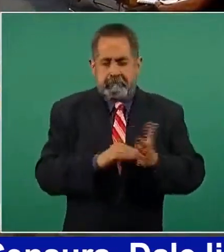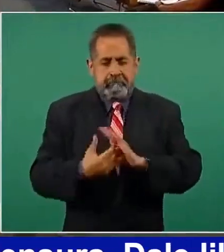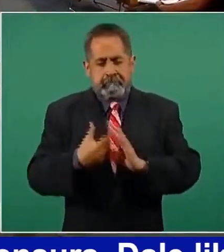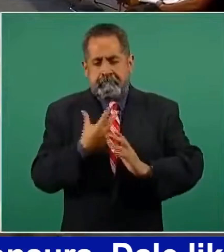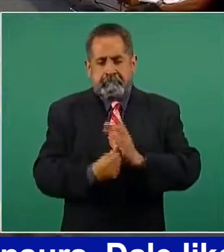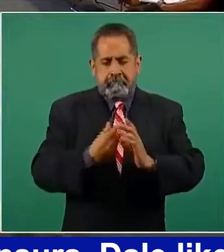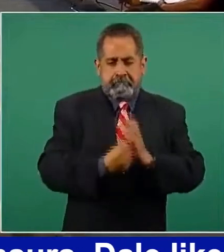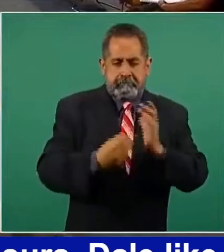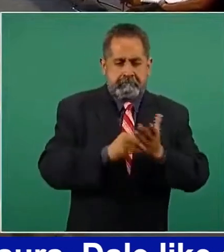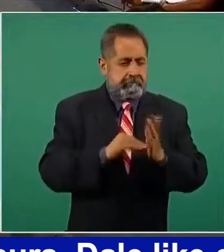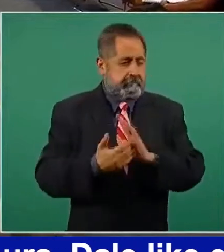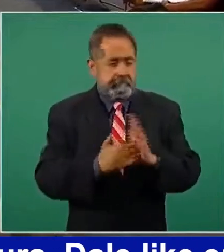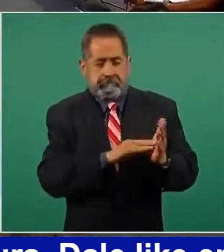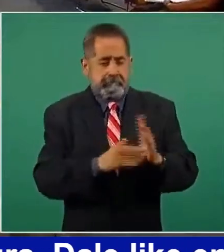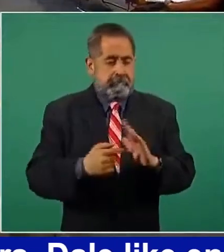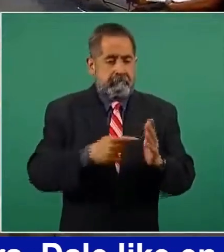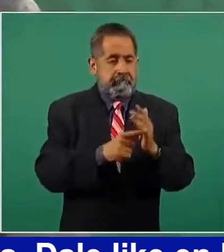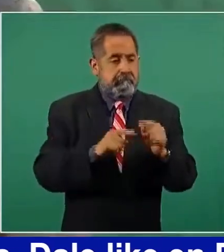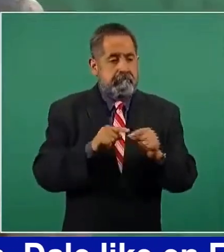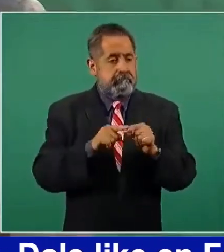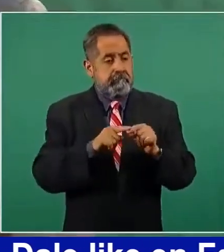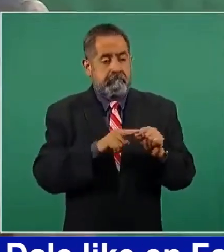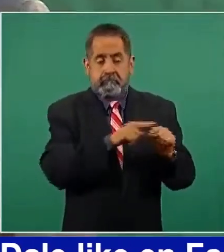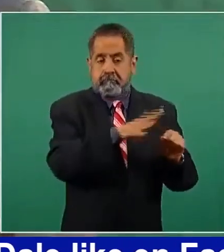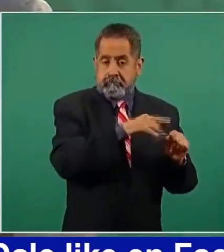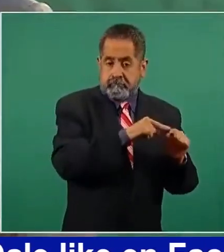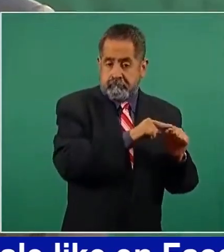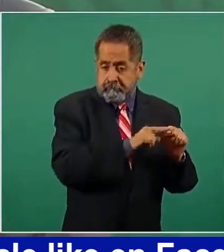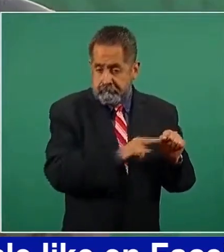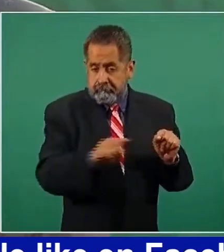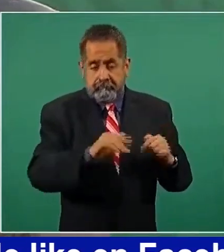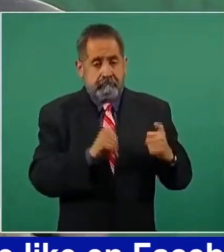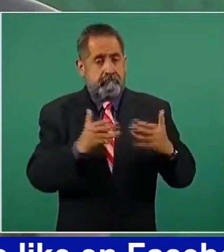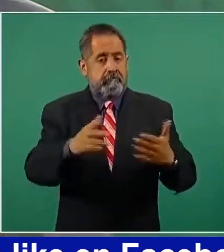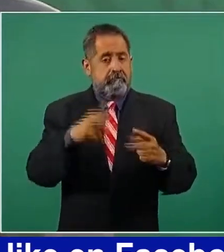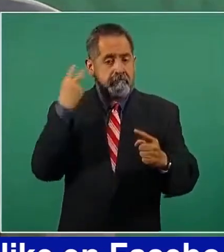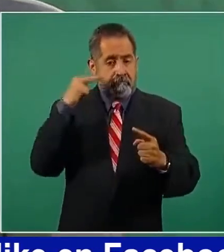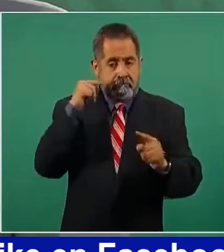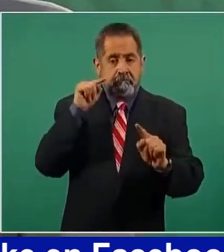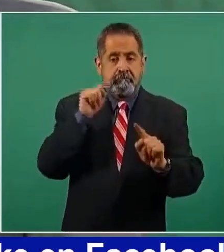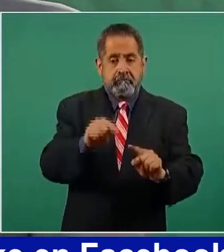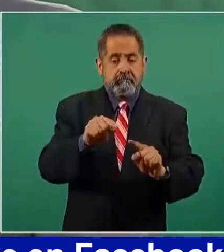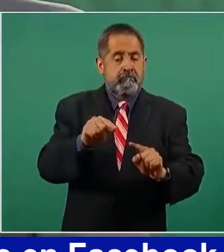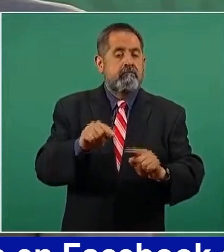del Pacífico al Atlántico y se va a Veracruz, y ahí,